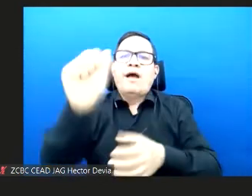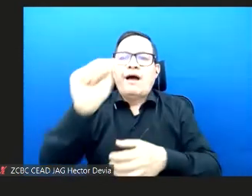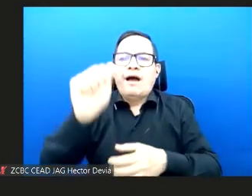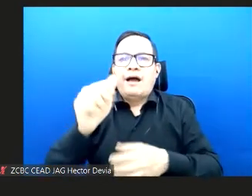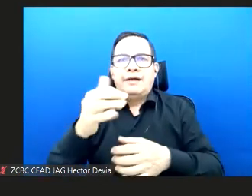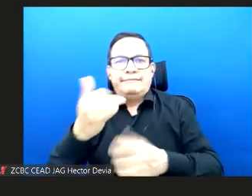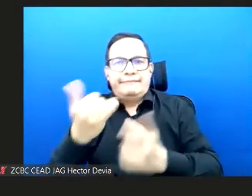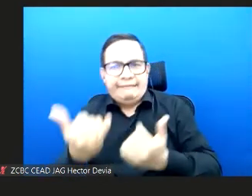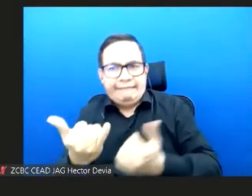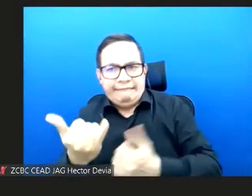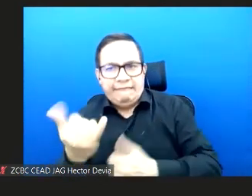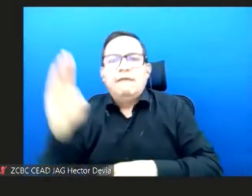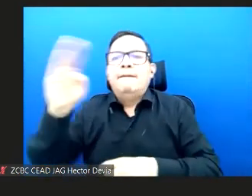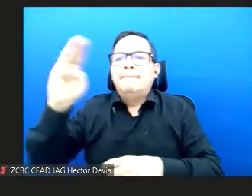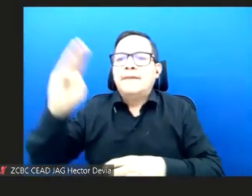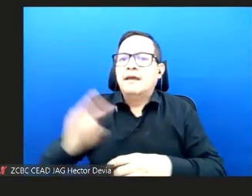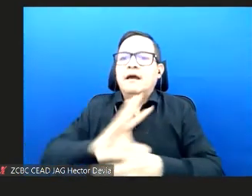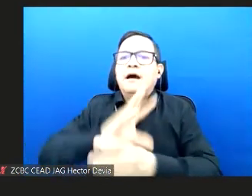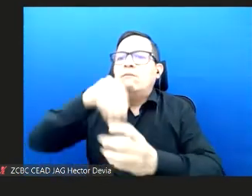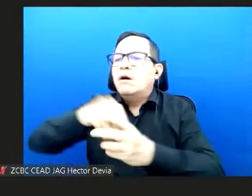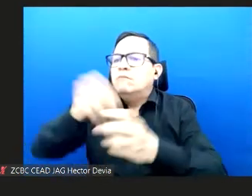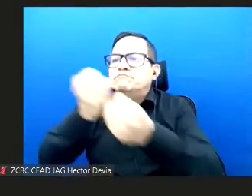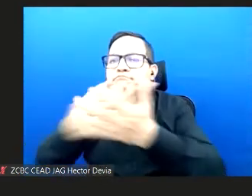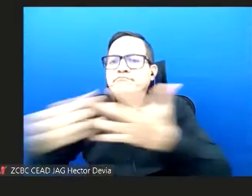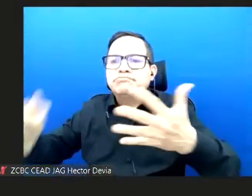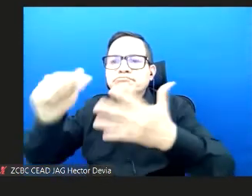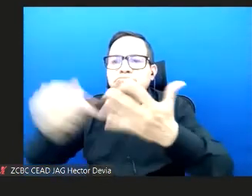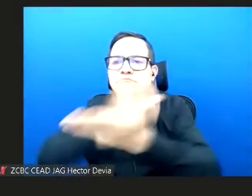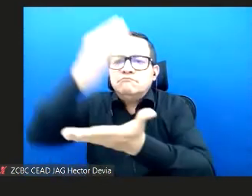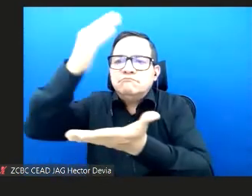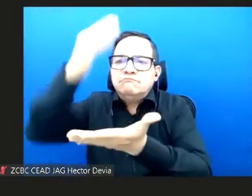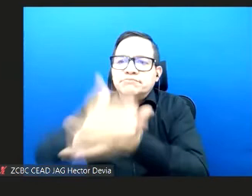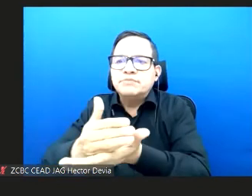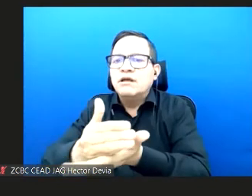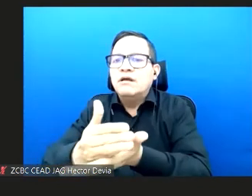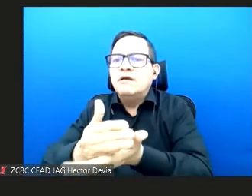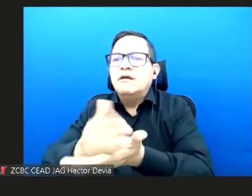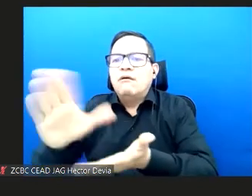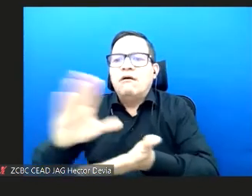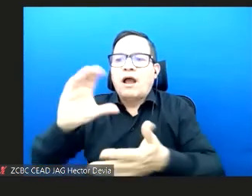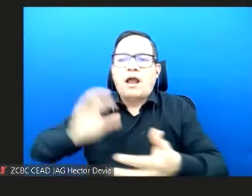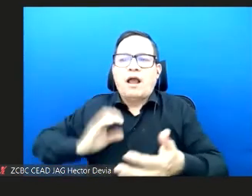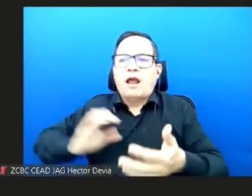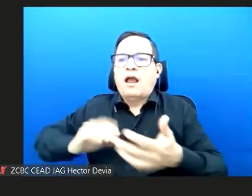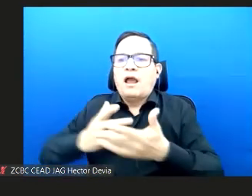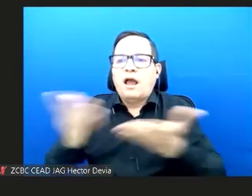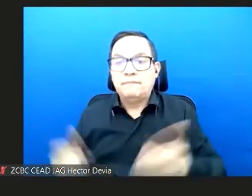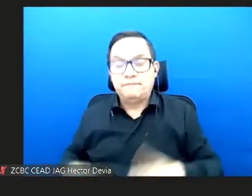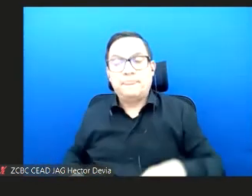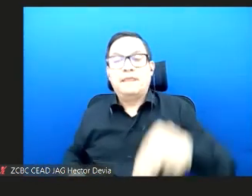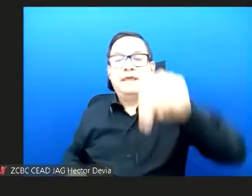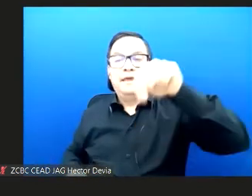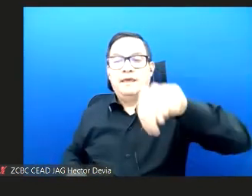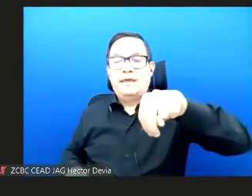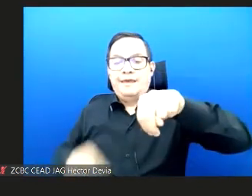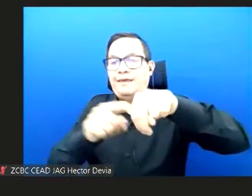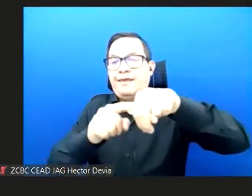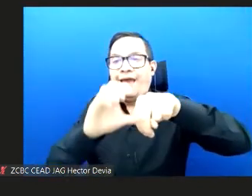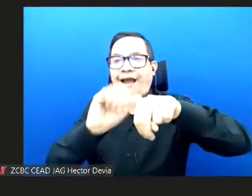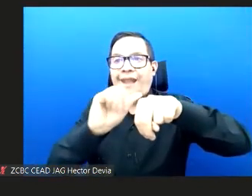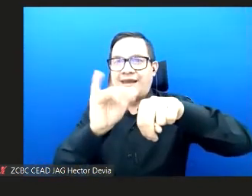finita de elementos se tiene la siguiente propiedad. ¿Sí? Entonces tenemos el cardinal